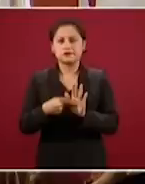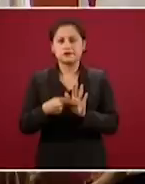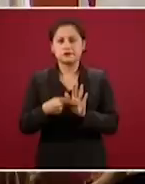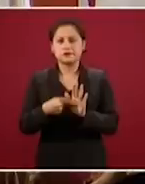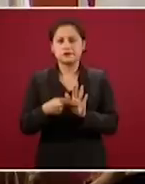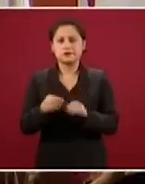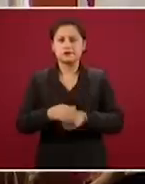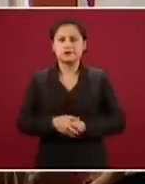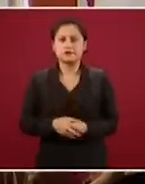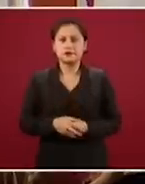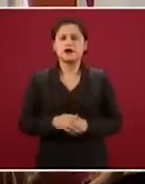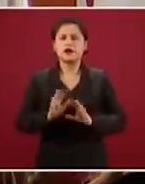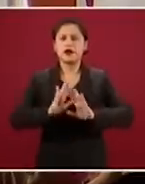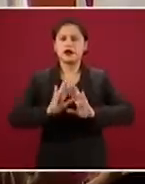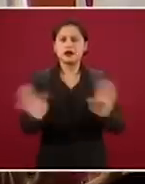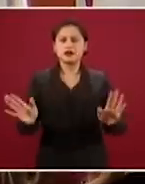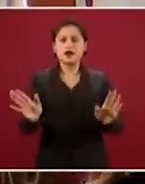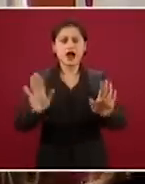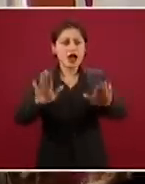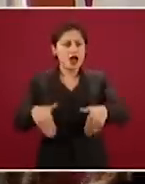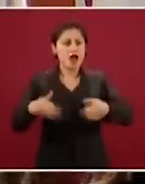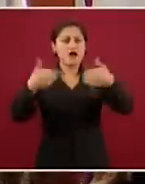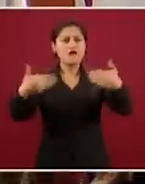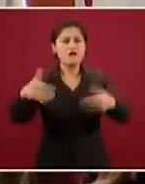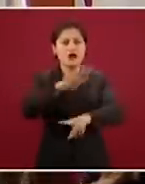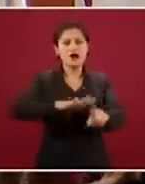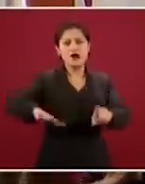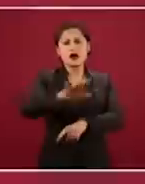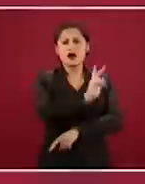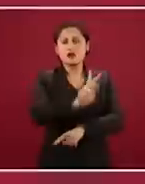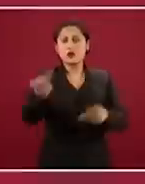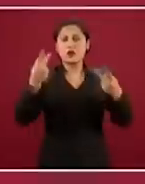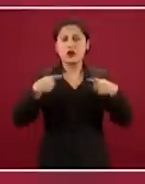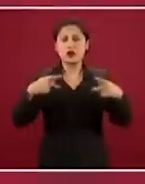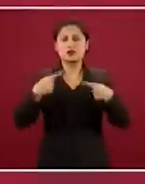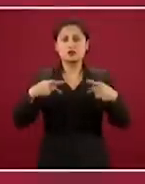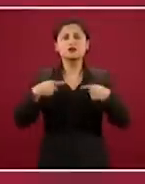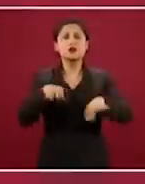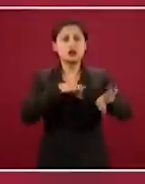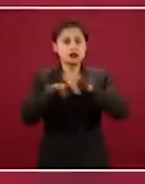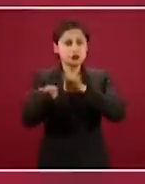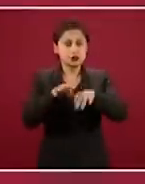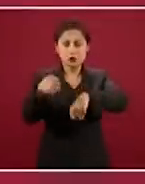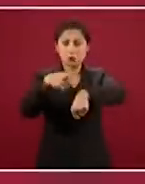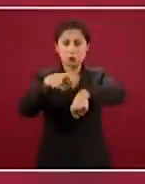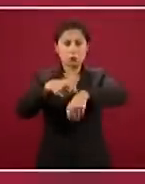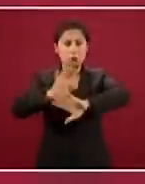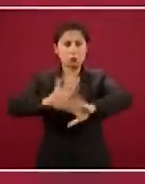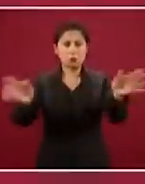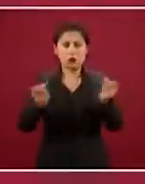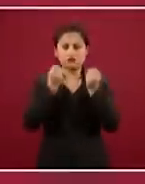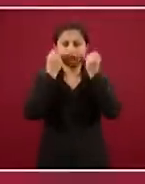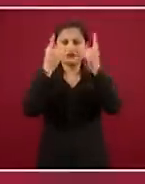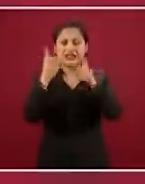públicos están despiertos, o sea, se levantan a las 5 de la mañana.